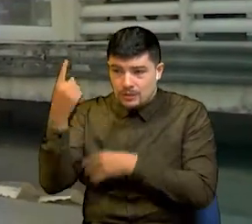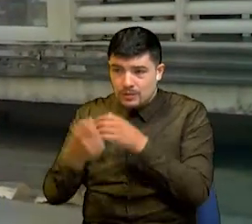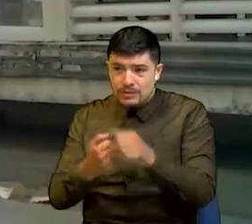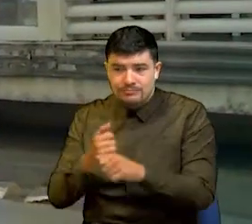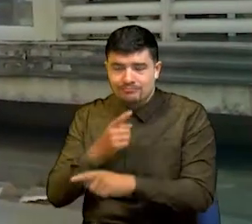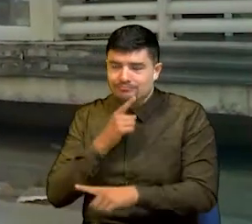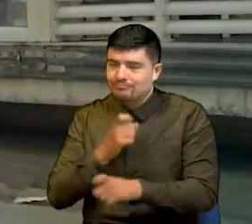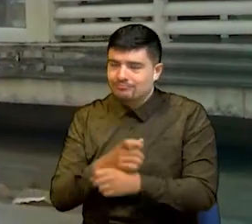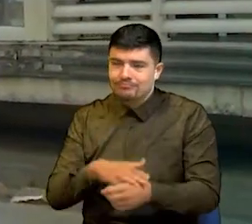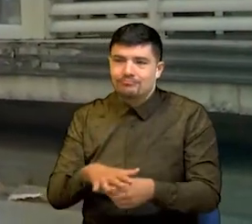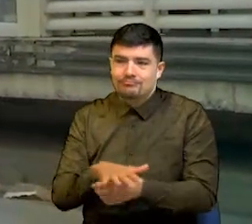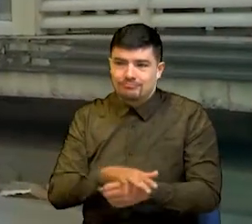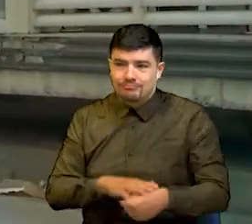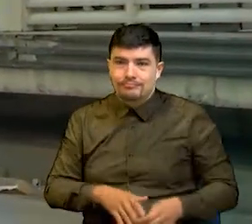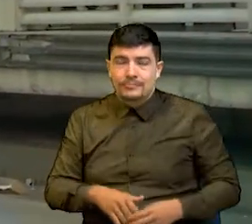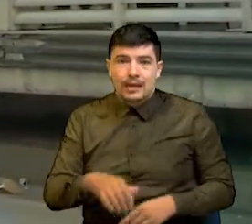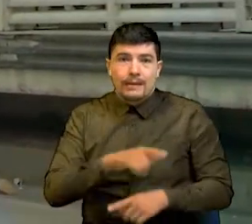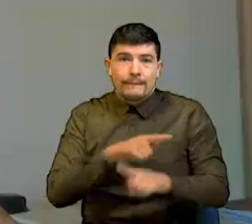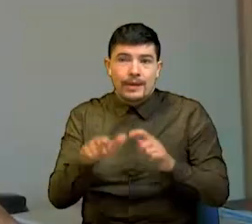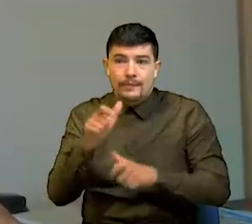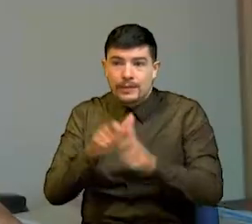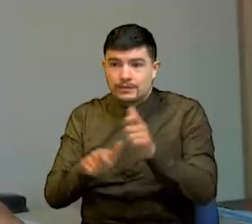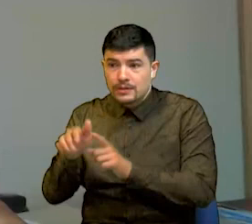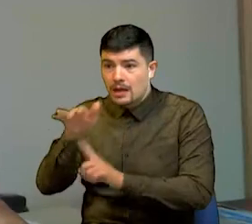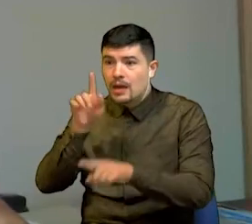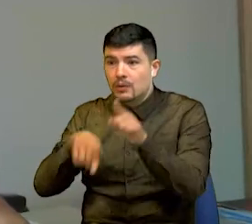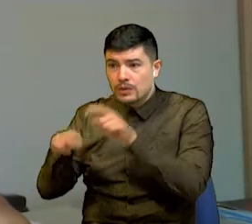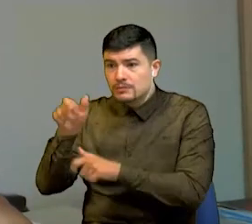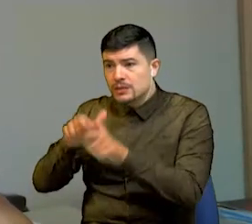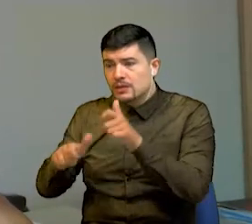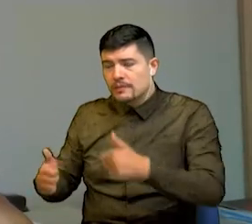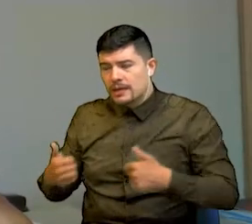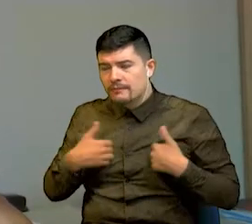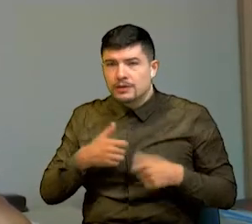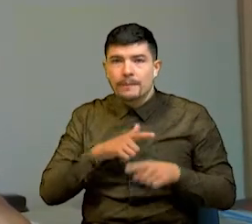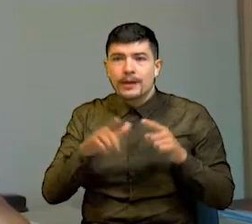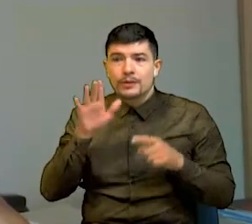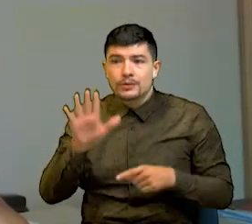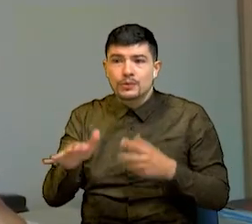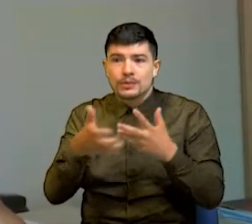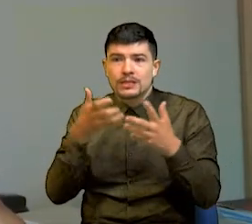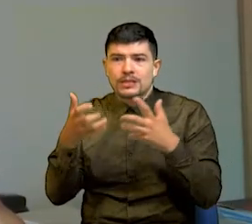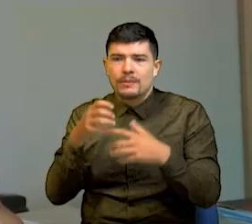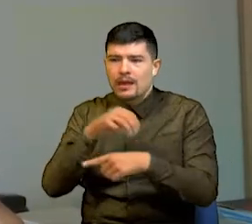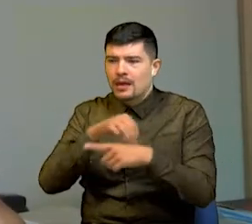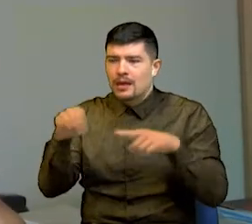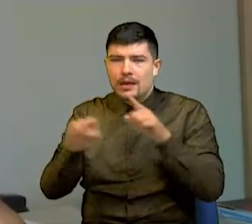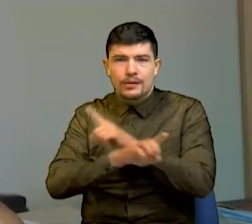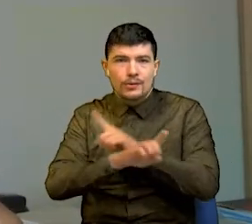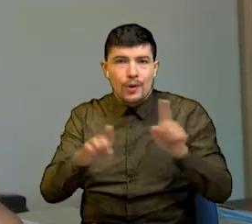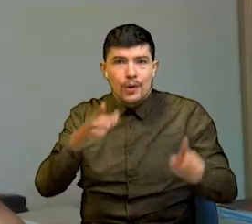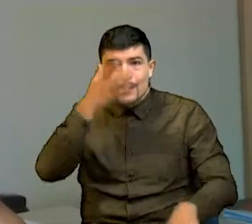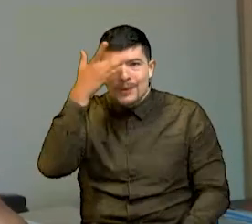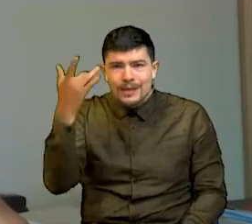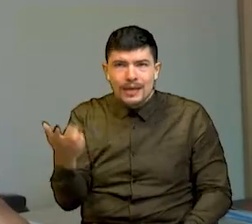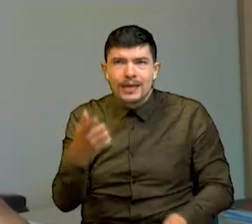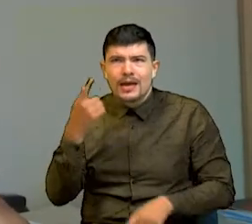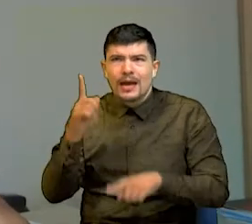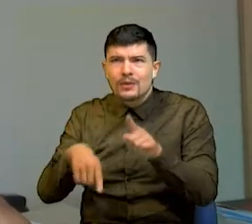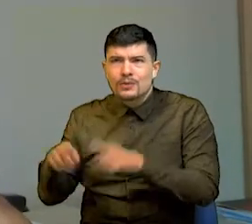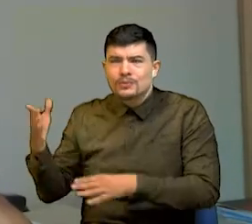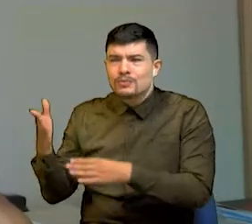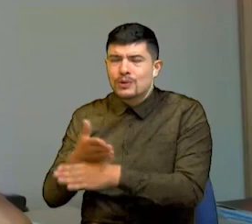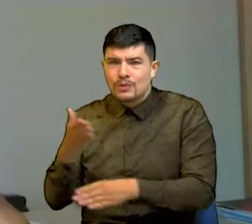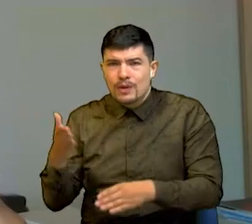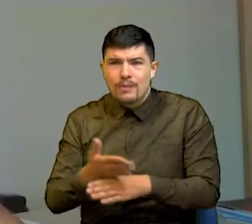año pese para el usuario para algunos usuarios es conveniente pero para el sistema no es conveniente porque existen muchas inconsistencias